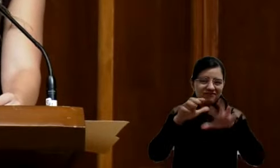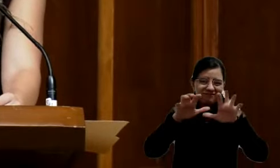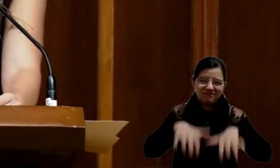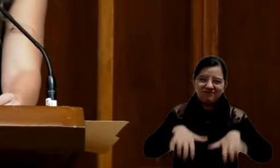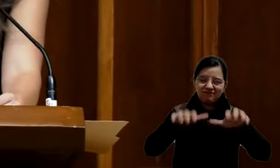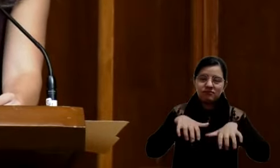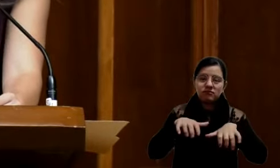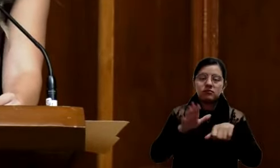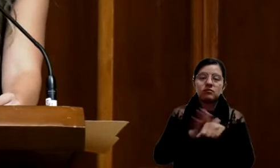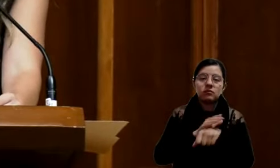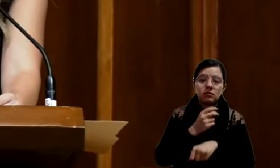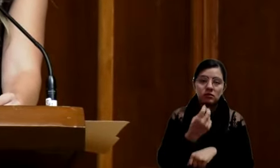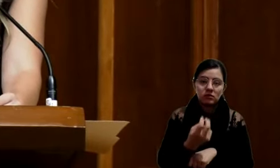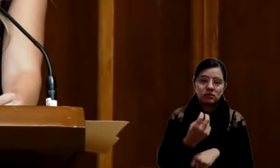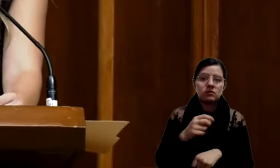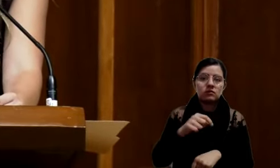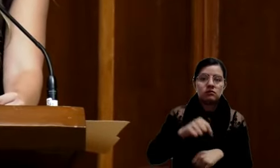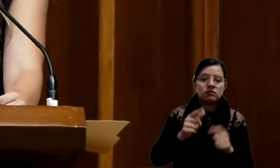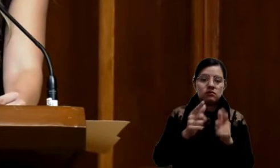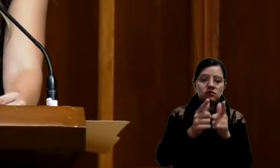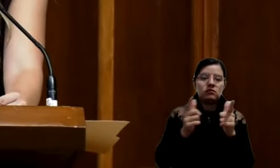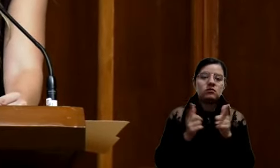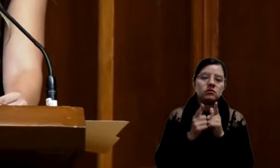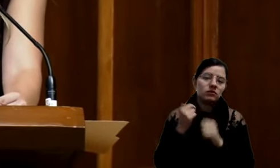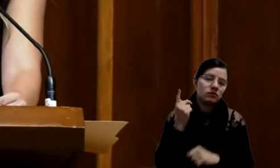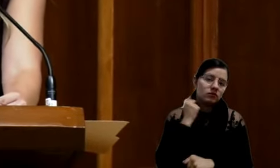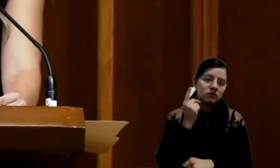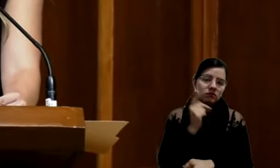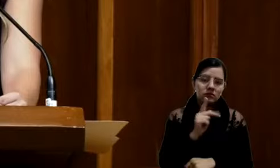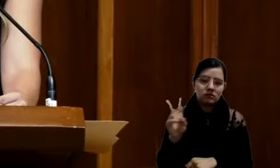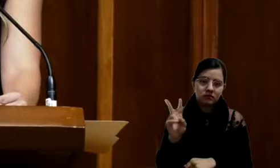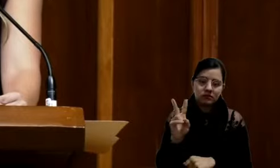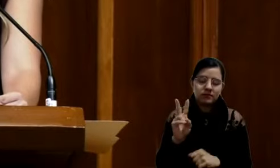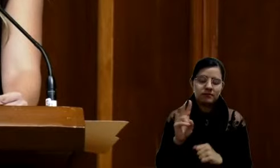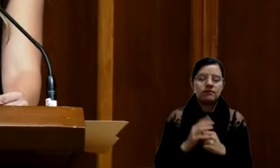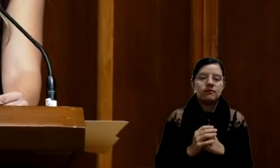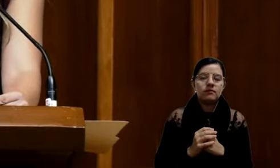Grupo Parlamentario del Partido Verde Ecologista de México,